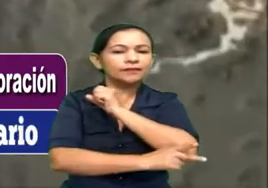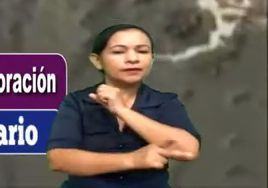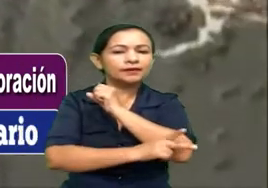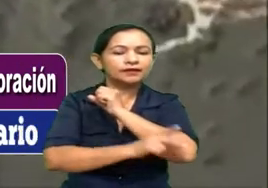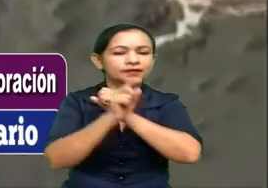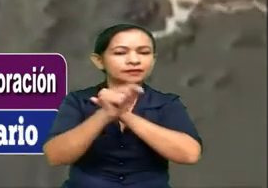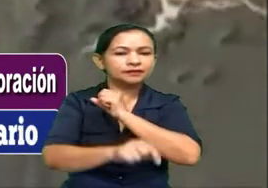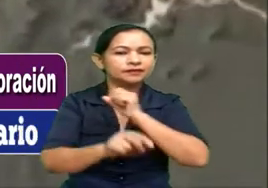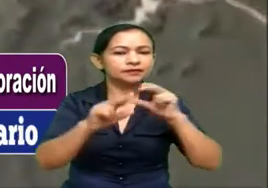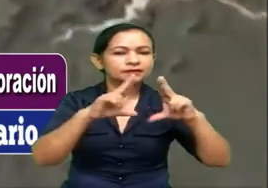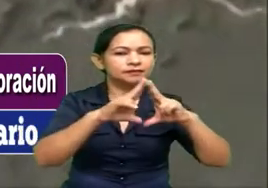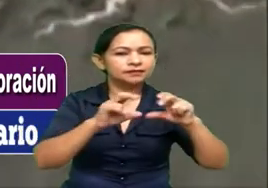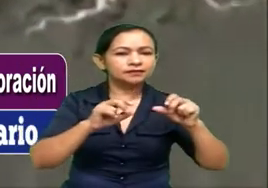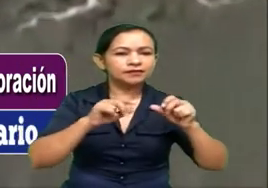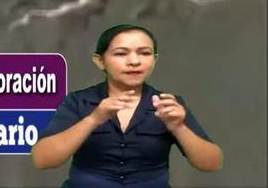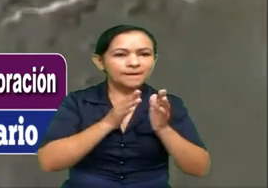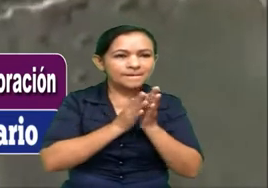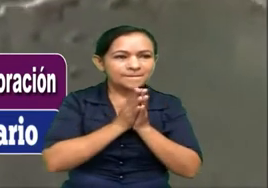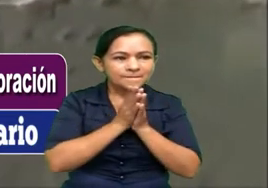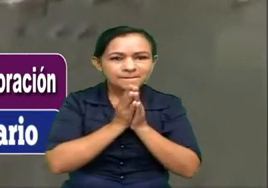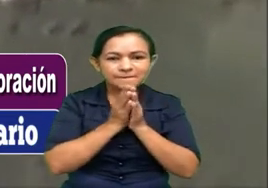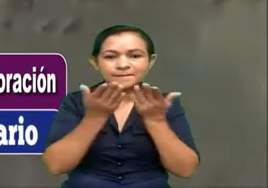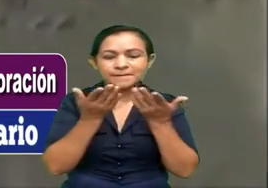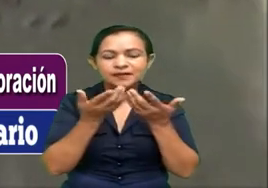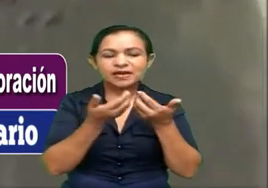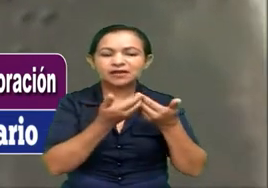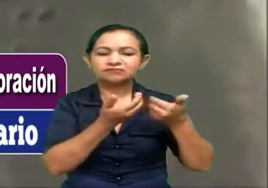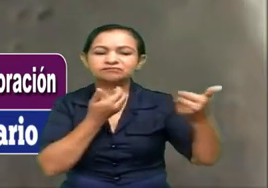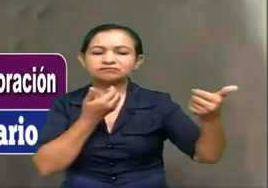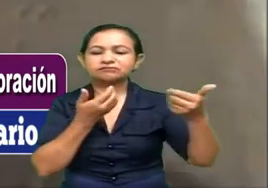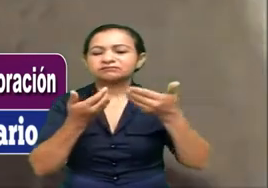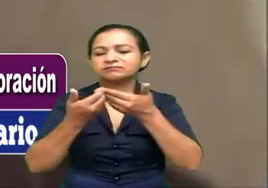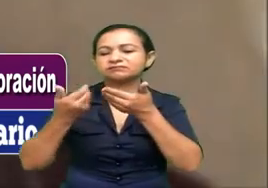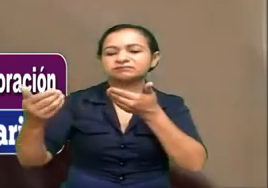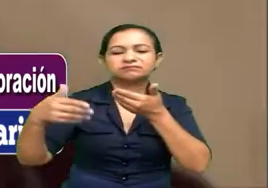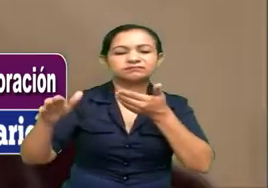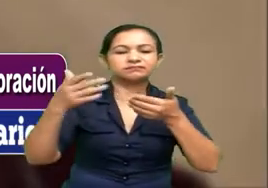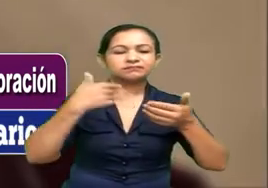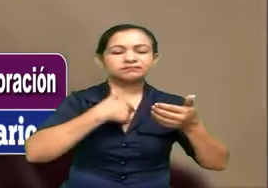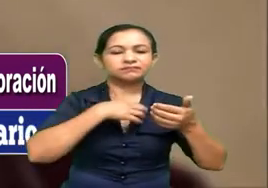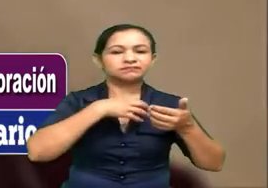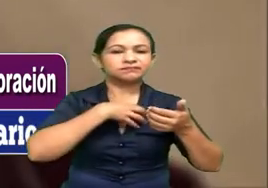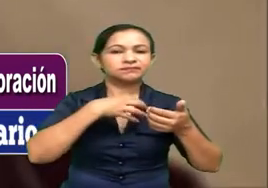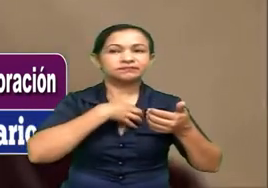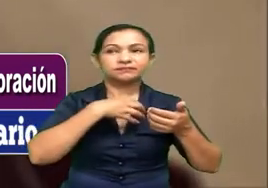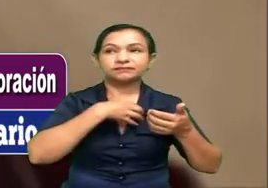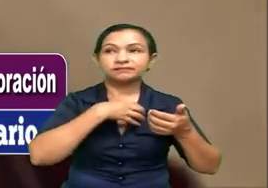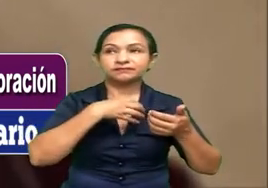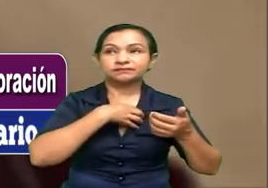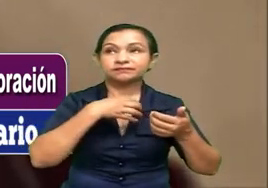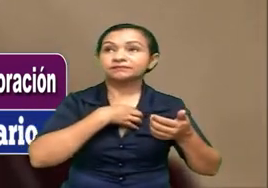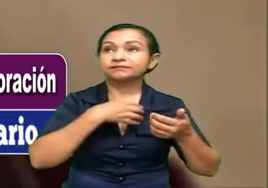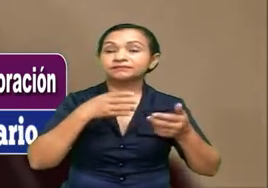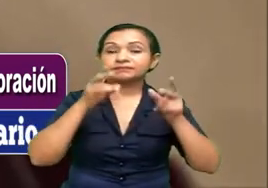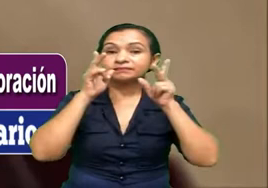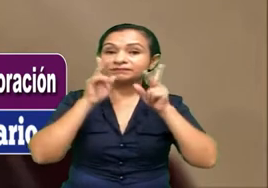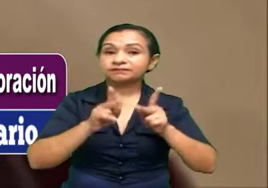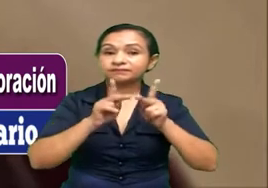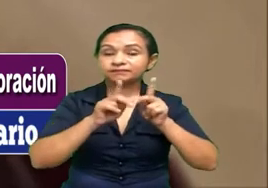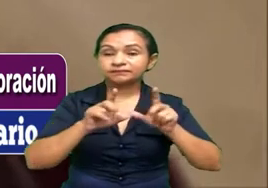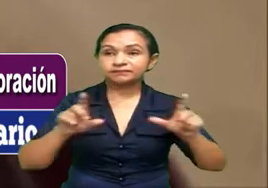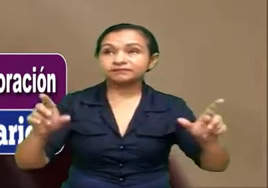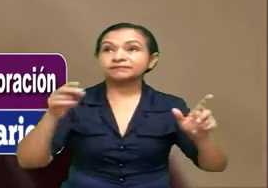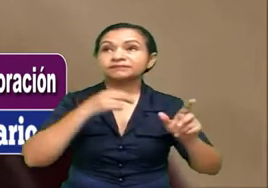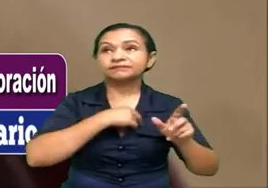ya comienza a distanciarse de los democráticos y comienza a generar su propio plan,